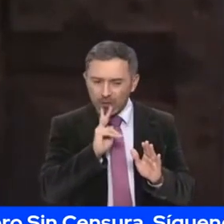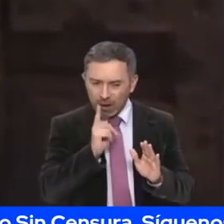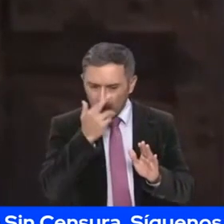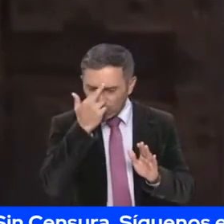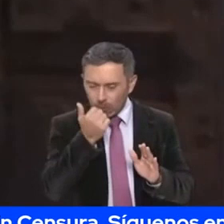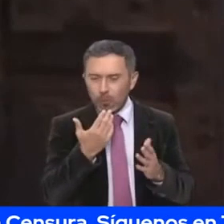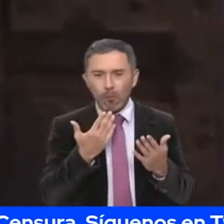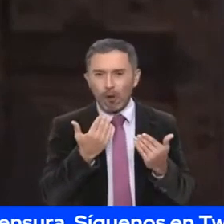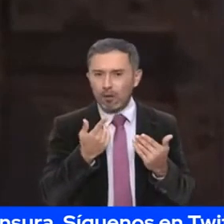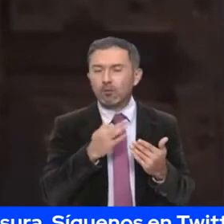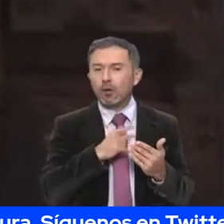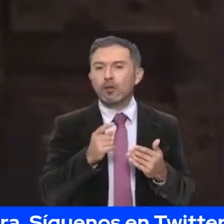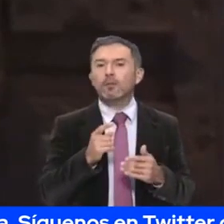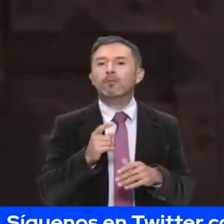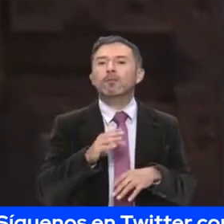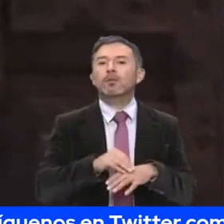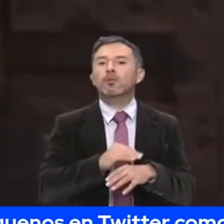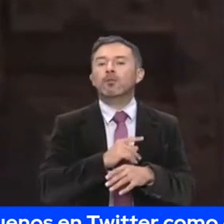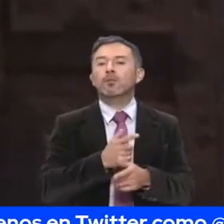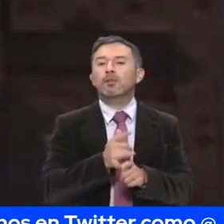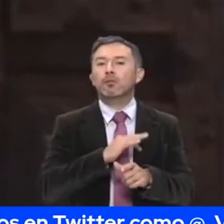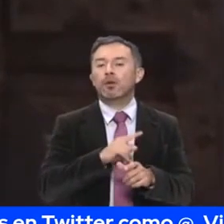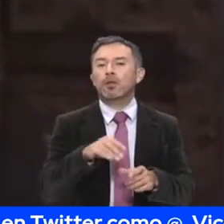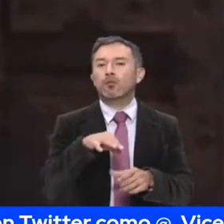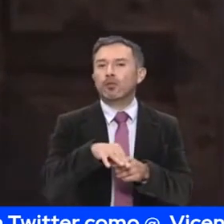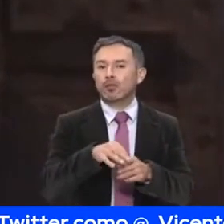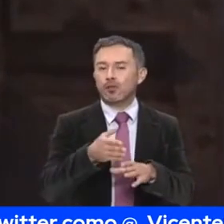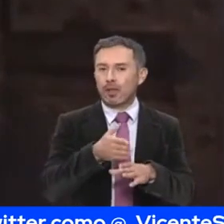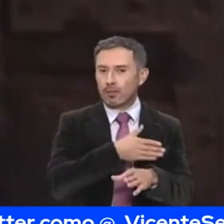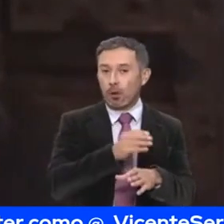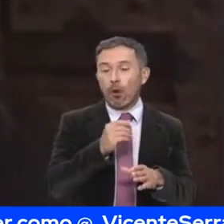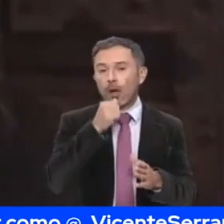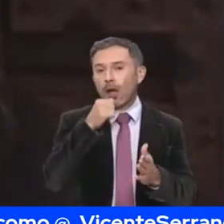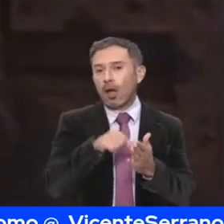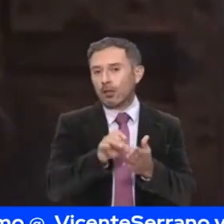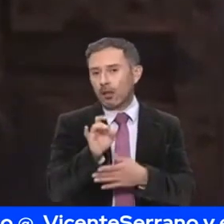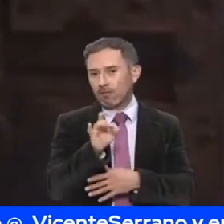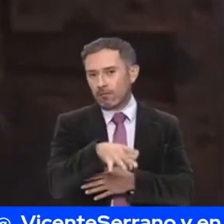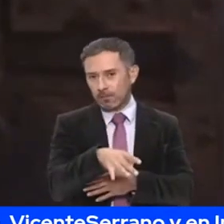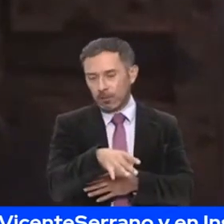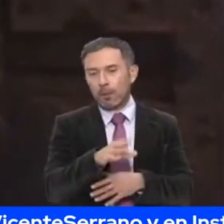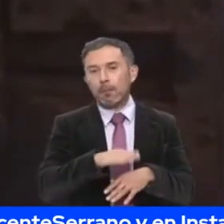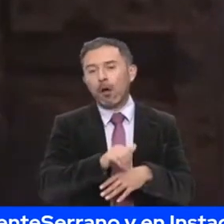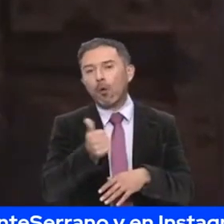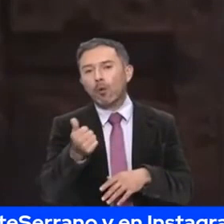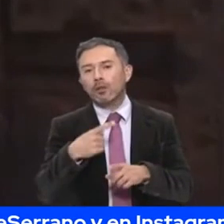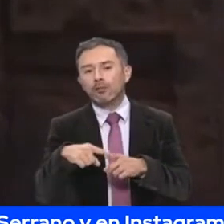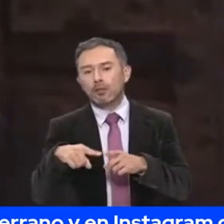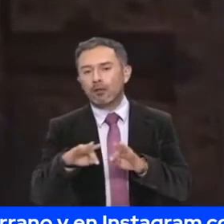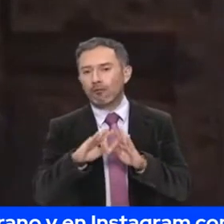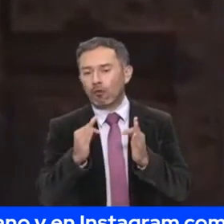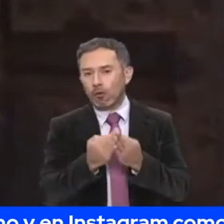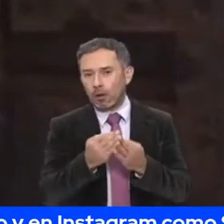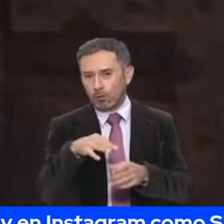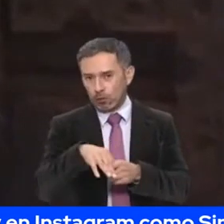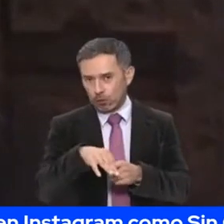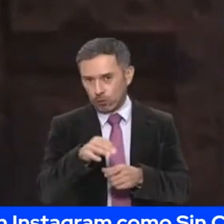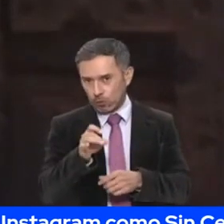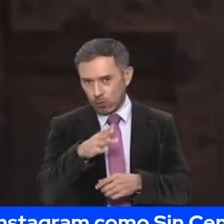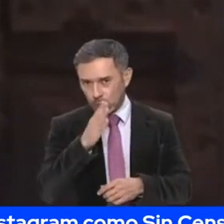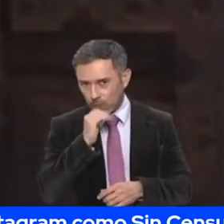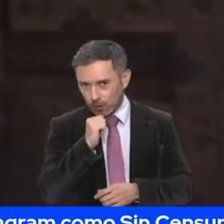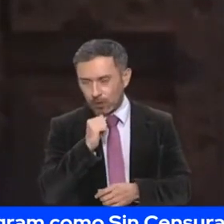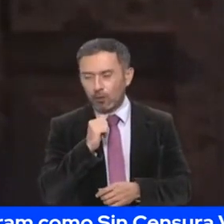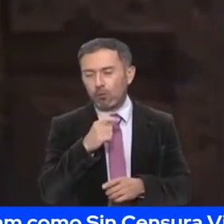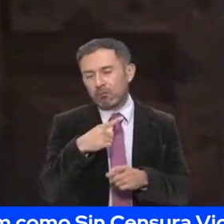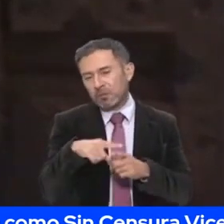como mejor mecanismo de votación. Primero, el voto anticipado vía postal sin explorar ninguna otra forma de votación u otros